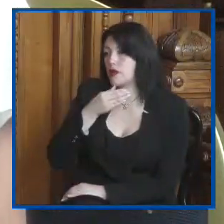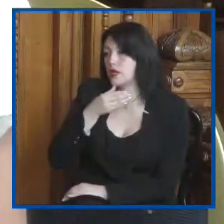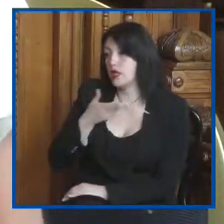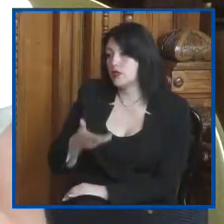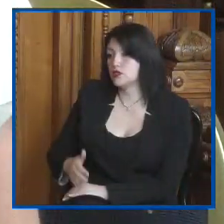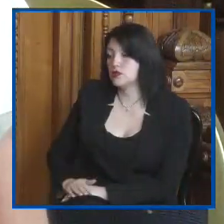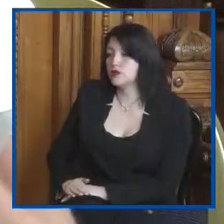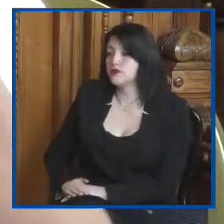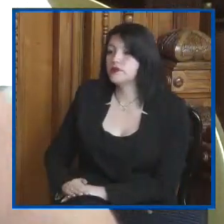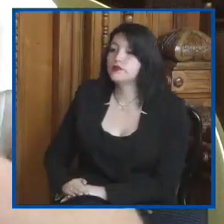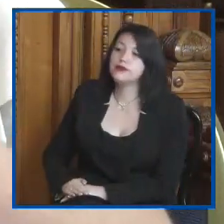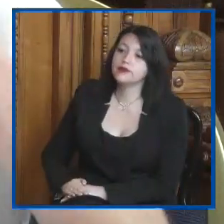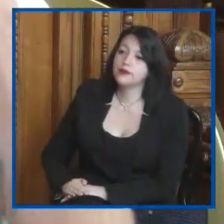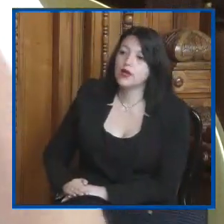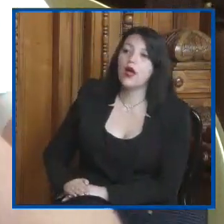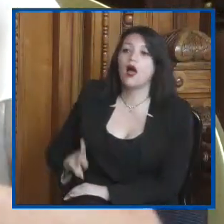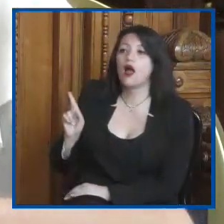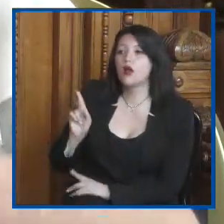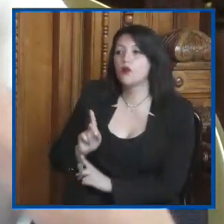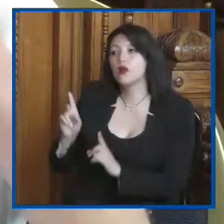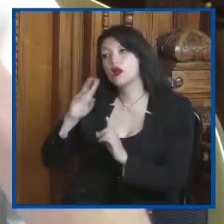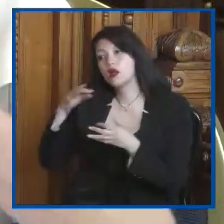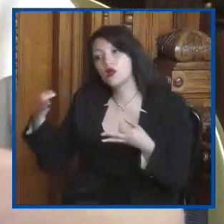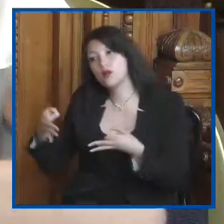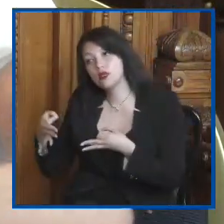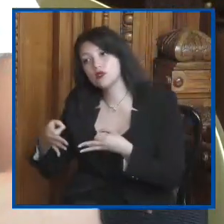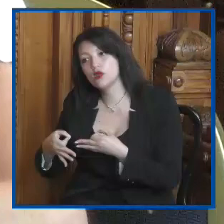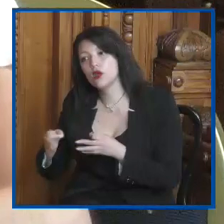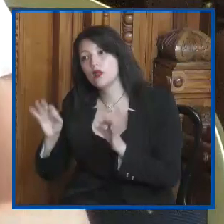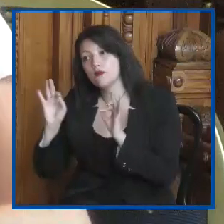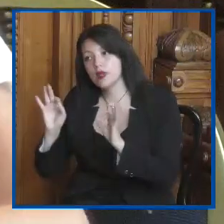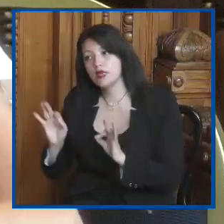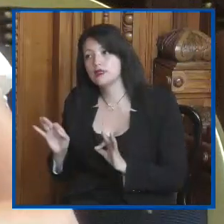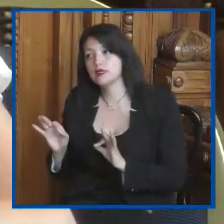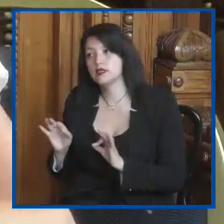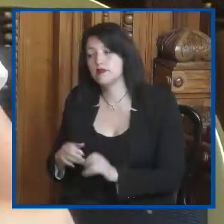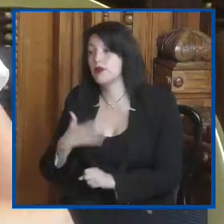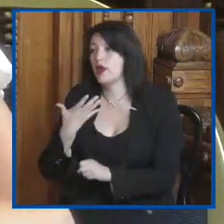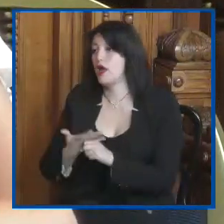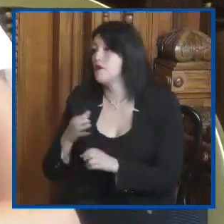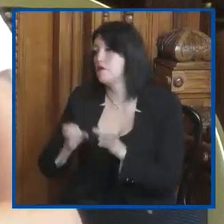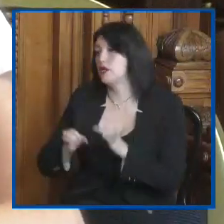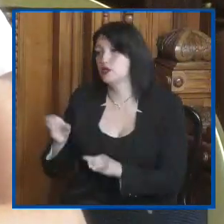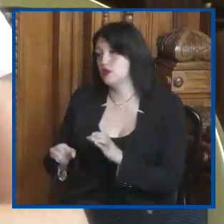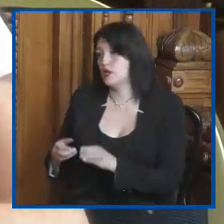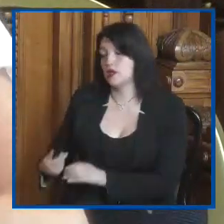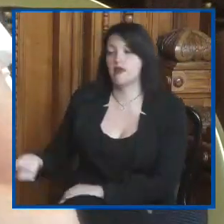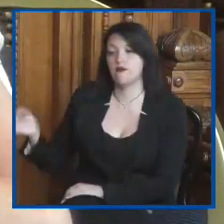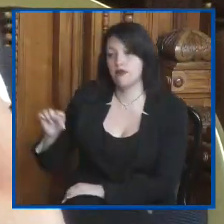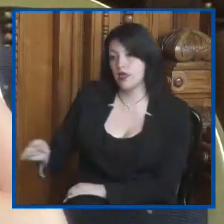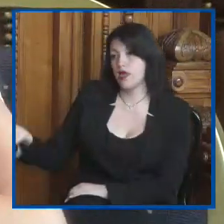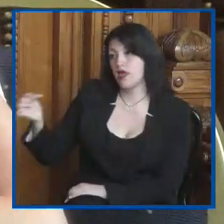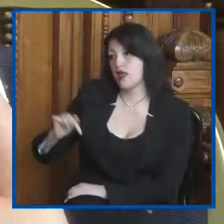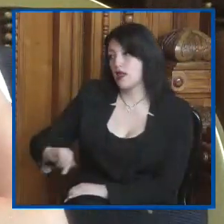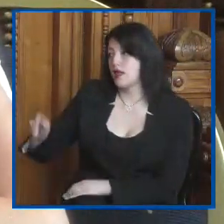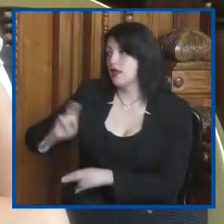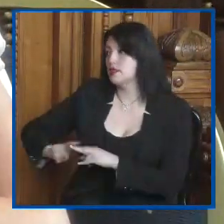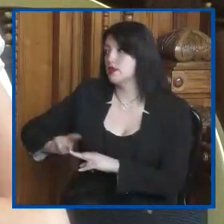Sí, algunas obviamente recomendaciones más precisas, pero hay gente que ya lo viene haciendo. Y hay un fuerte